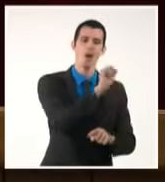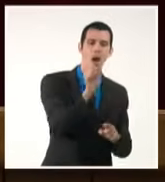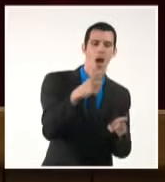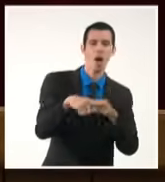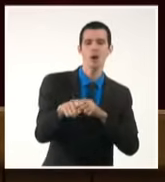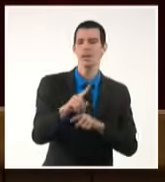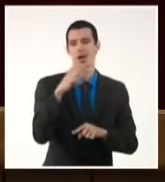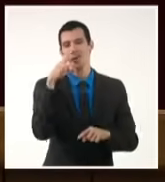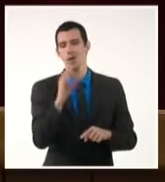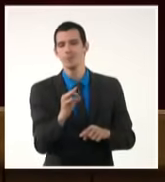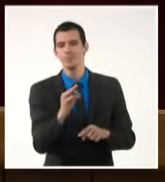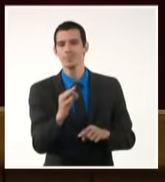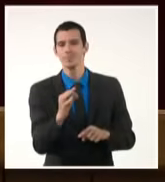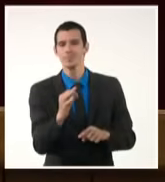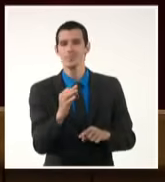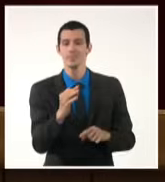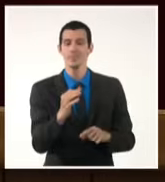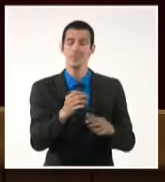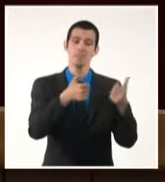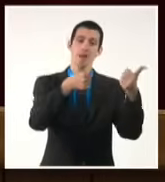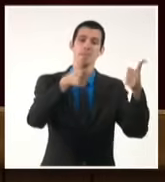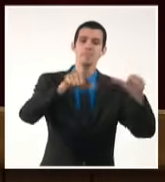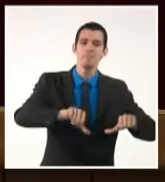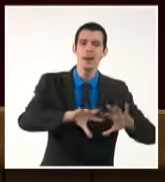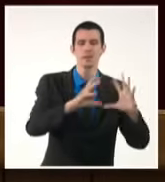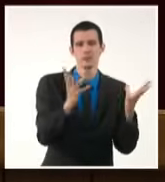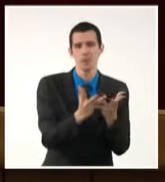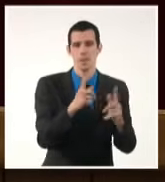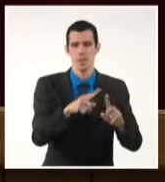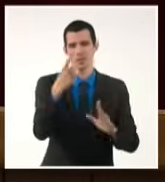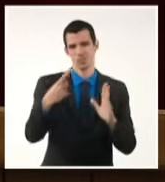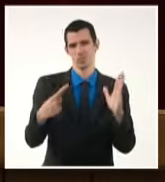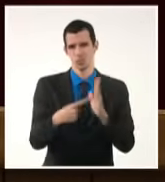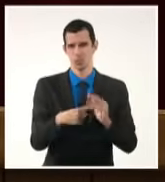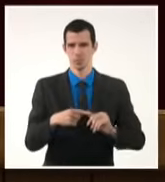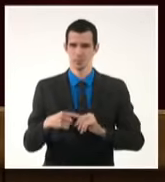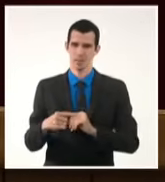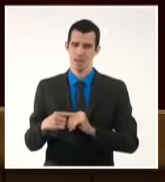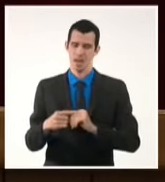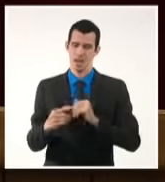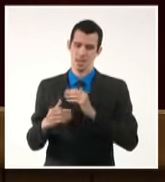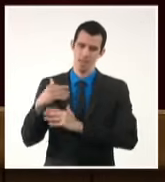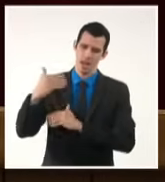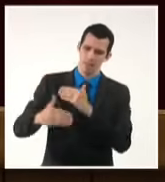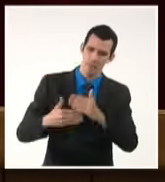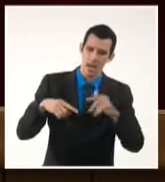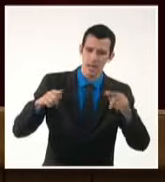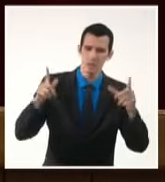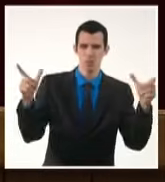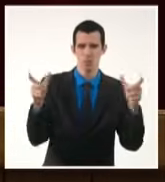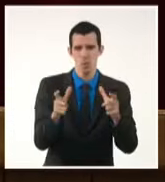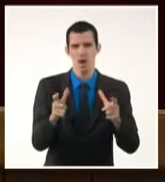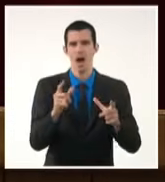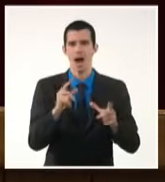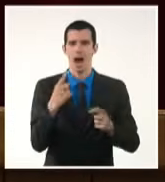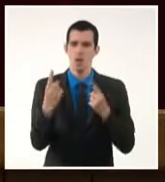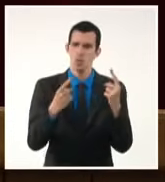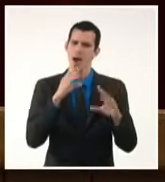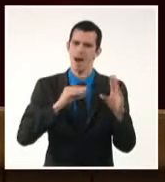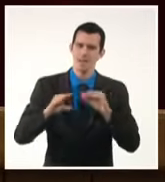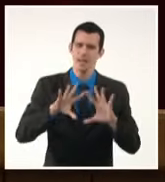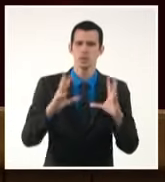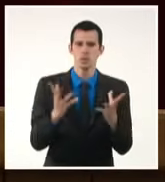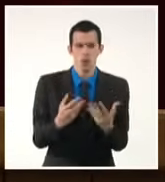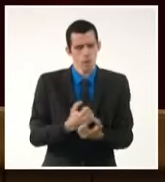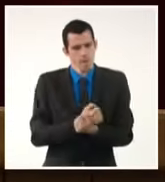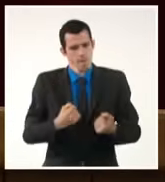determinantes. Durante estos días hemos hablado de esfuerzos que todavía no se traducen en soluciones, de medidas que no